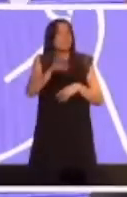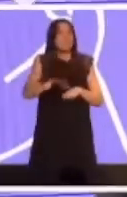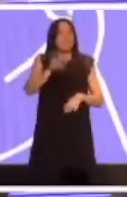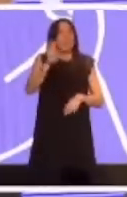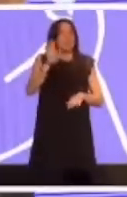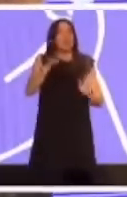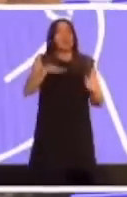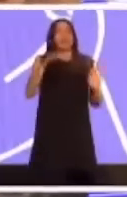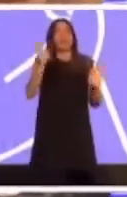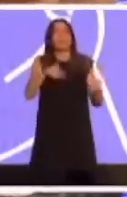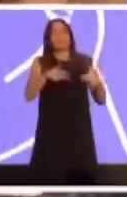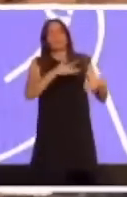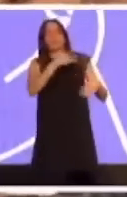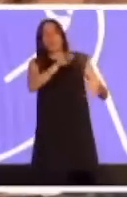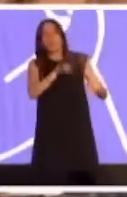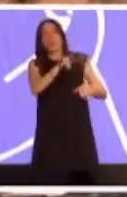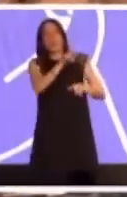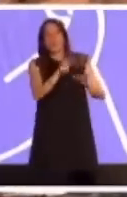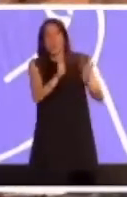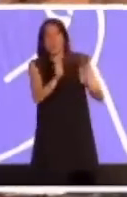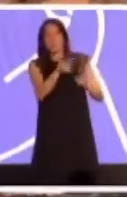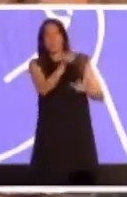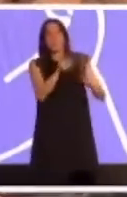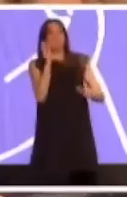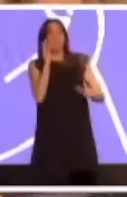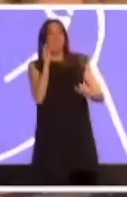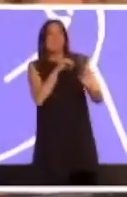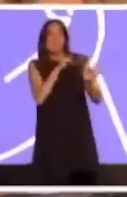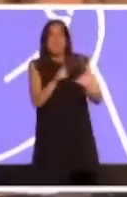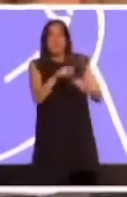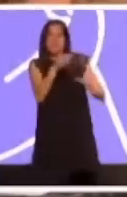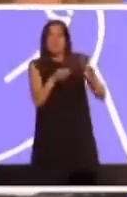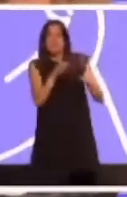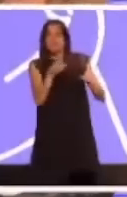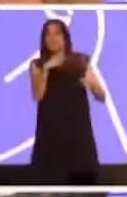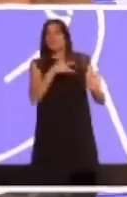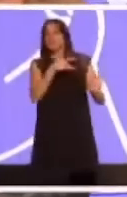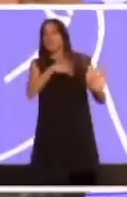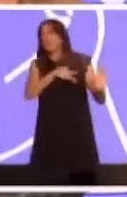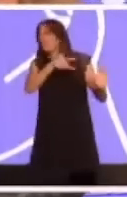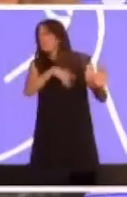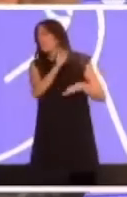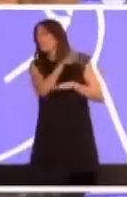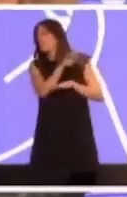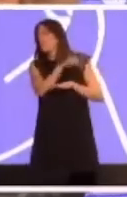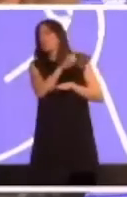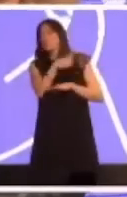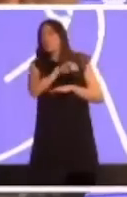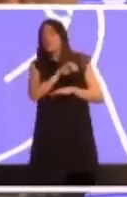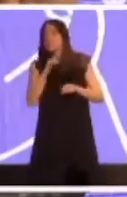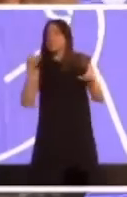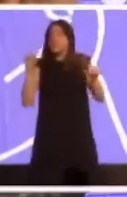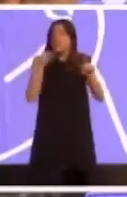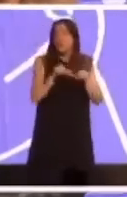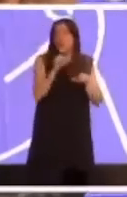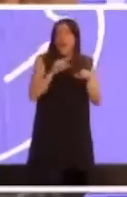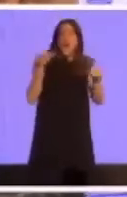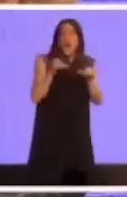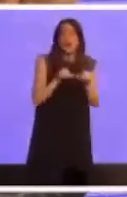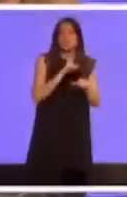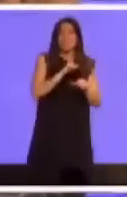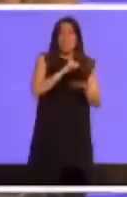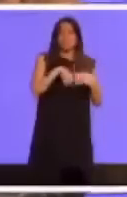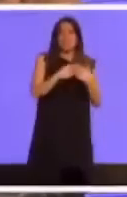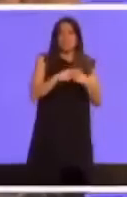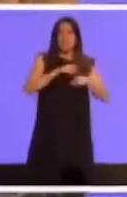y denunciaba la violencia que sufría de manos de su maltratador y estuviesen durante años esperando a que el tribunal constitucional se pronunciase